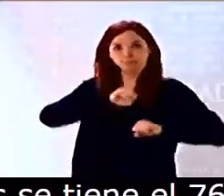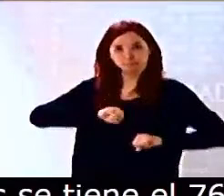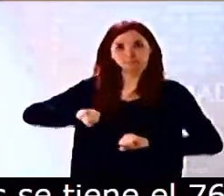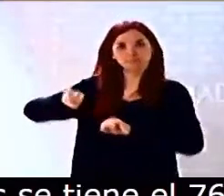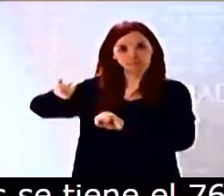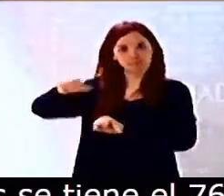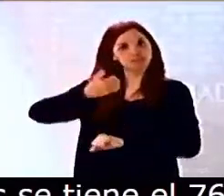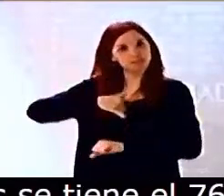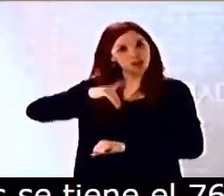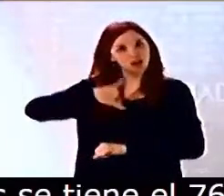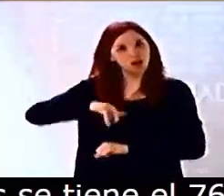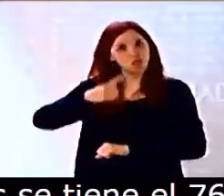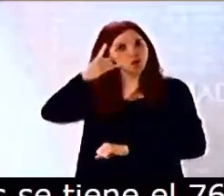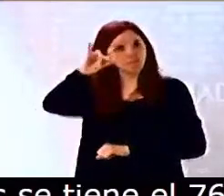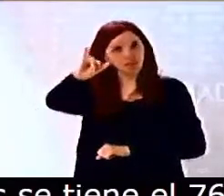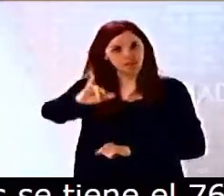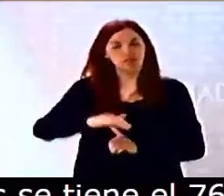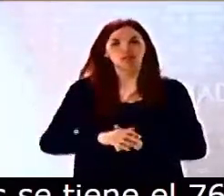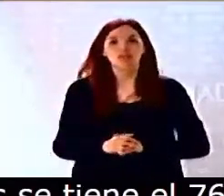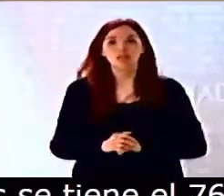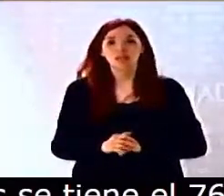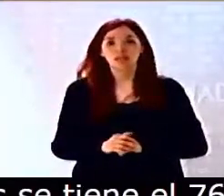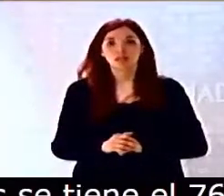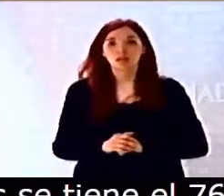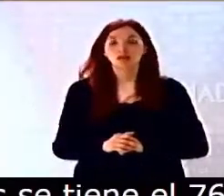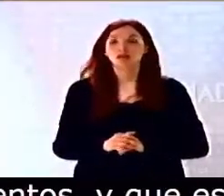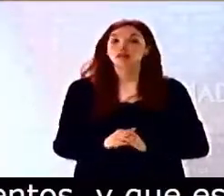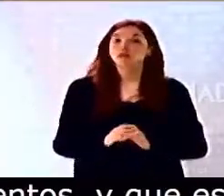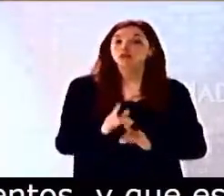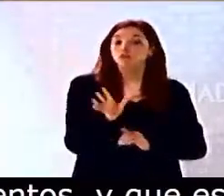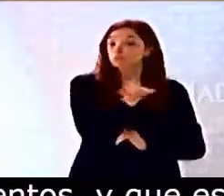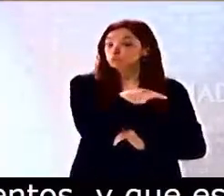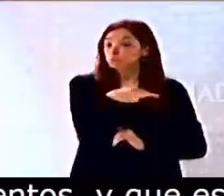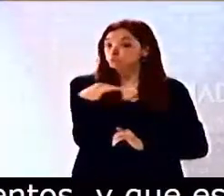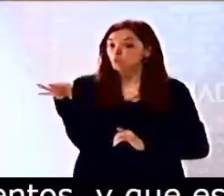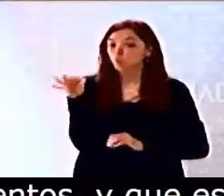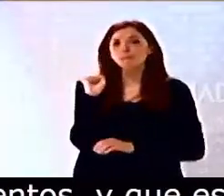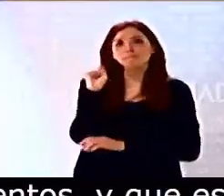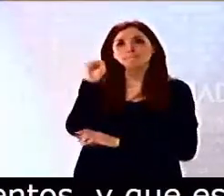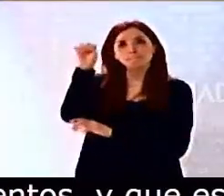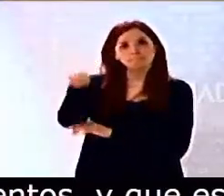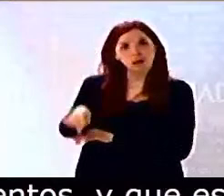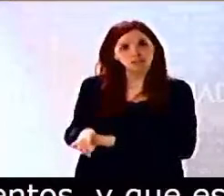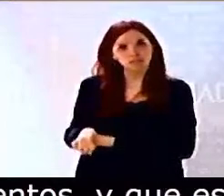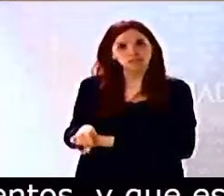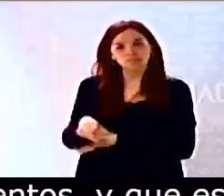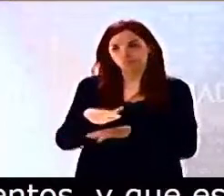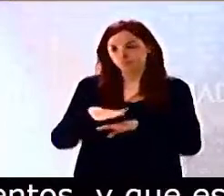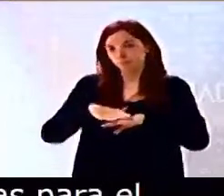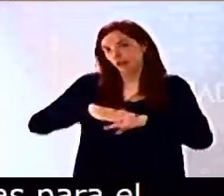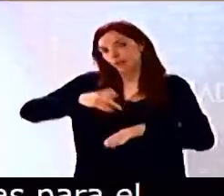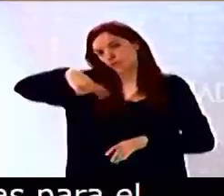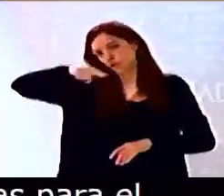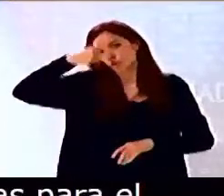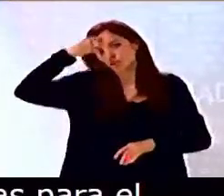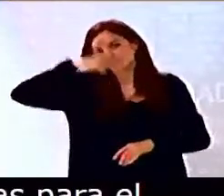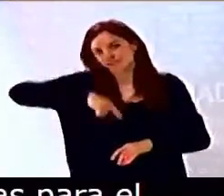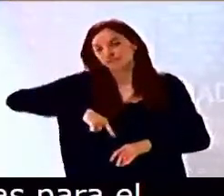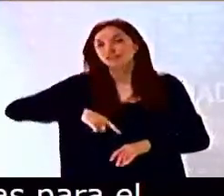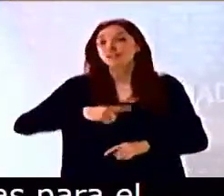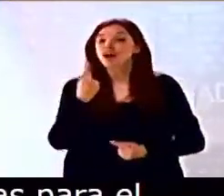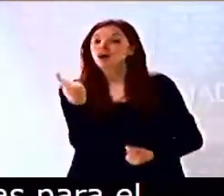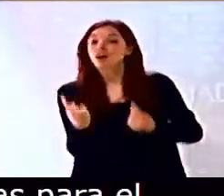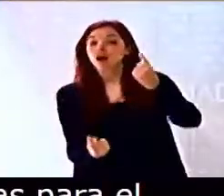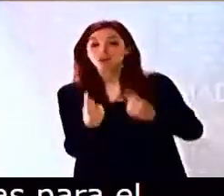y que esa eficacia es muy superior a vacunas que están aprobadas para el calendario vacunal. Para que ustedes se hagan una idea, hay